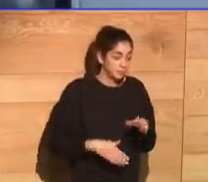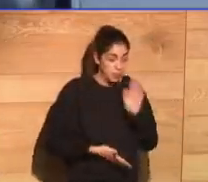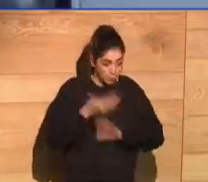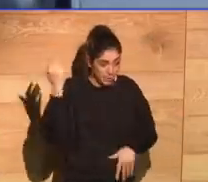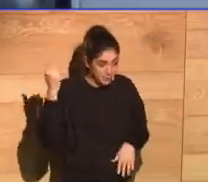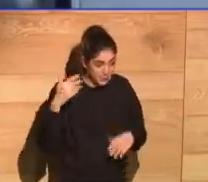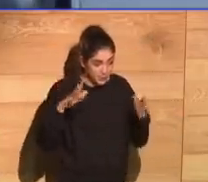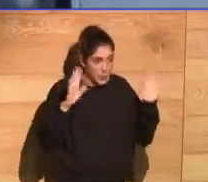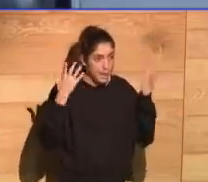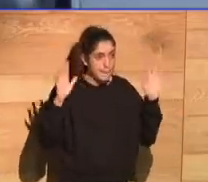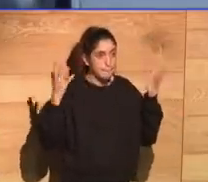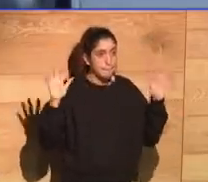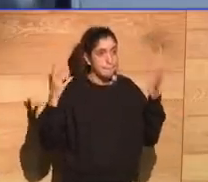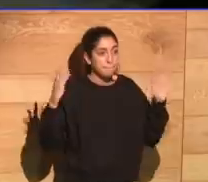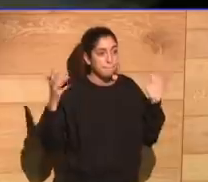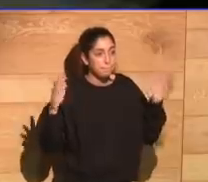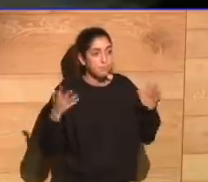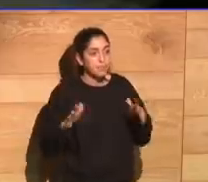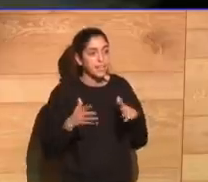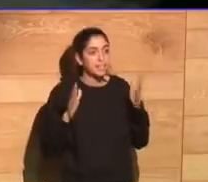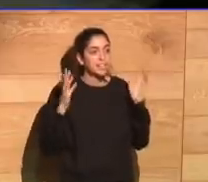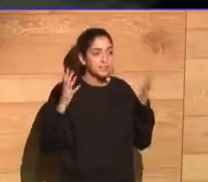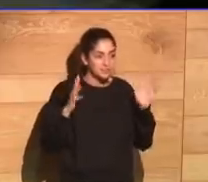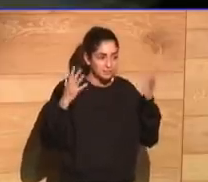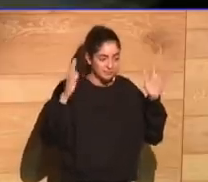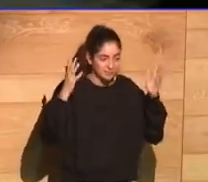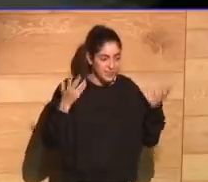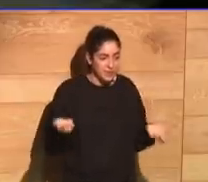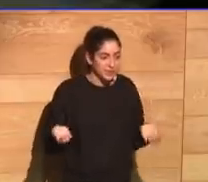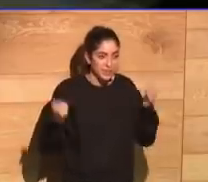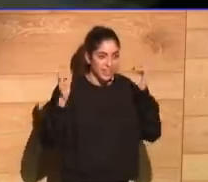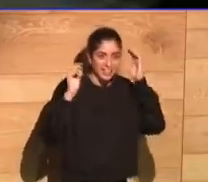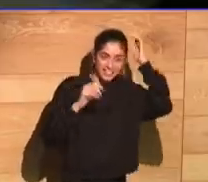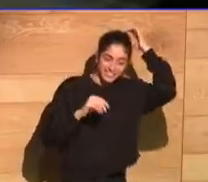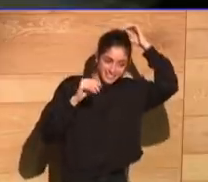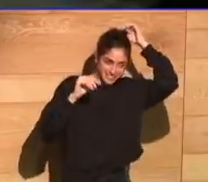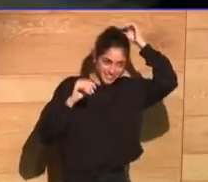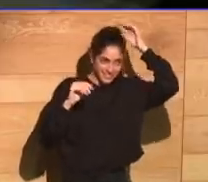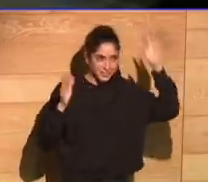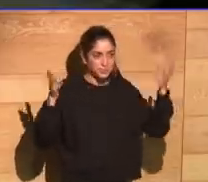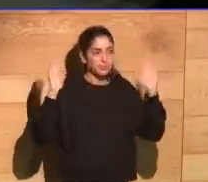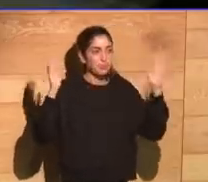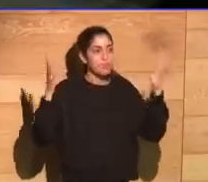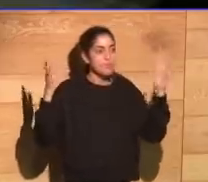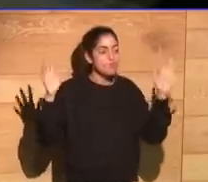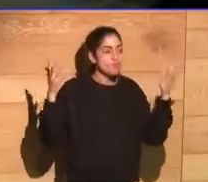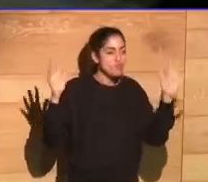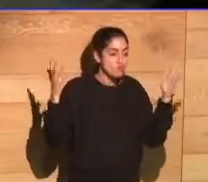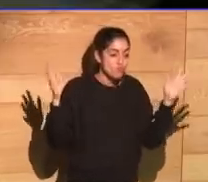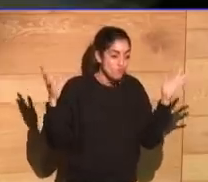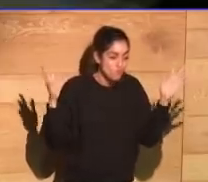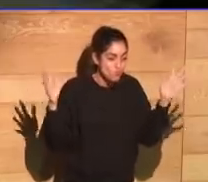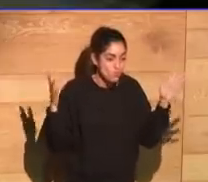señores! Muchísimas gracias al Espacio Fundación Telefónica, gracias a la gente que nos echa una mano con la lengua de signos.